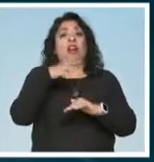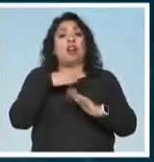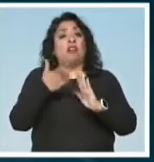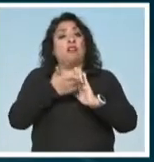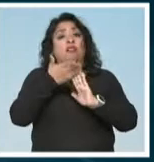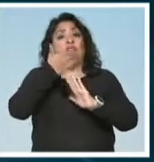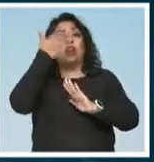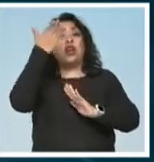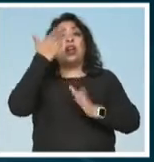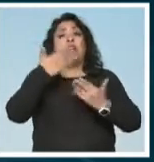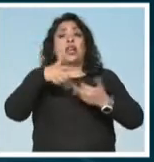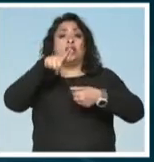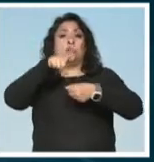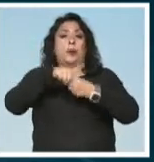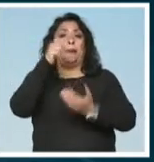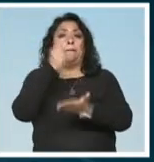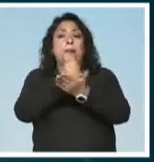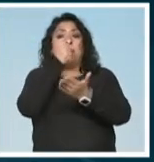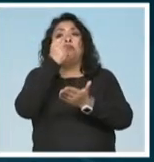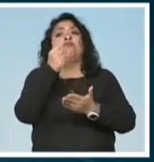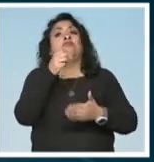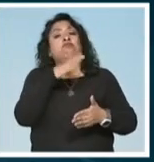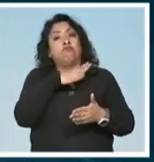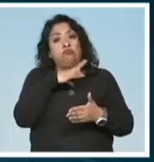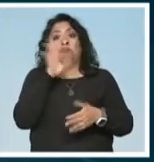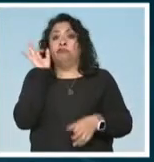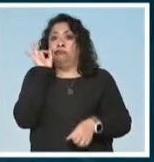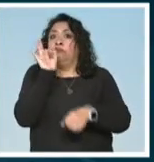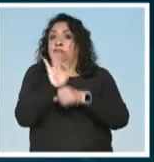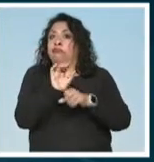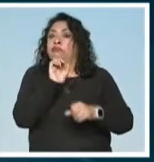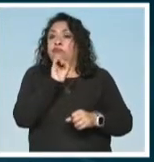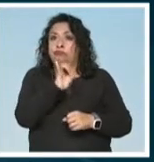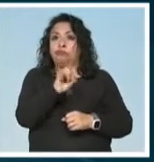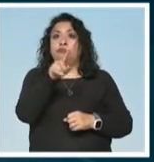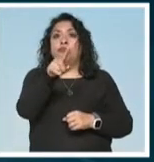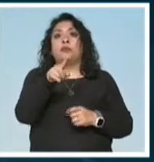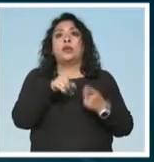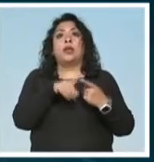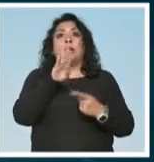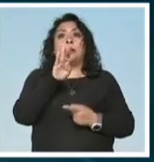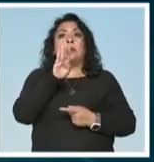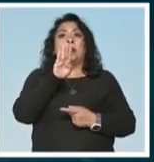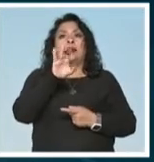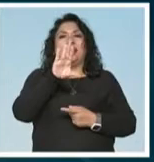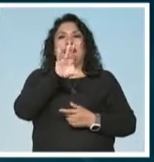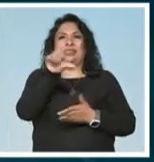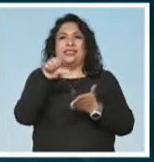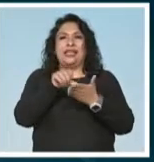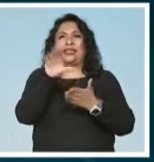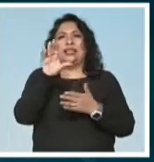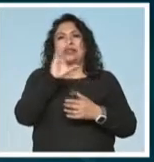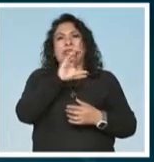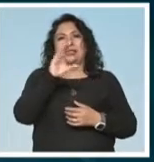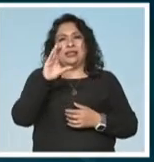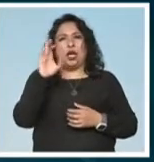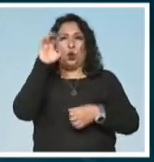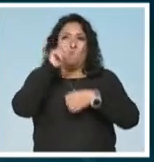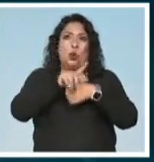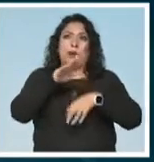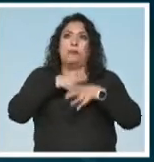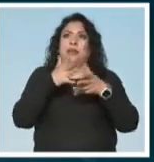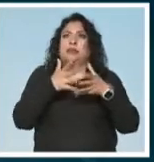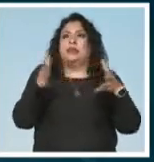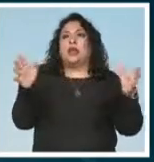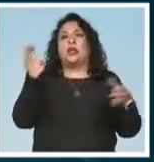monumento nacional y por lo tanto goza de protección. El Barbican Center es uno de los centros culturales más grandes